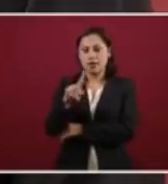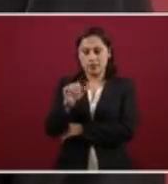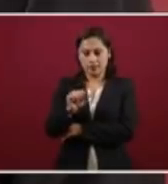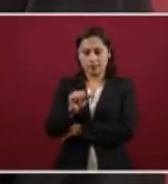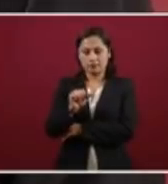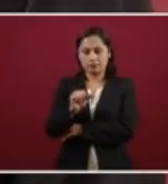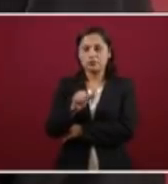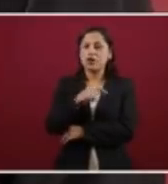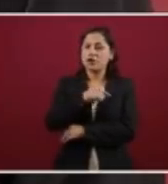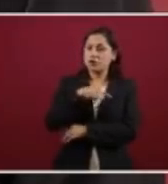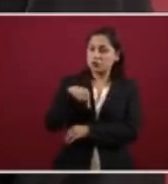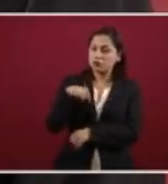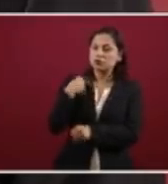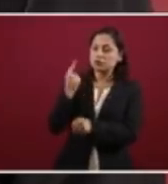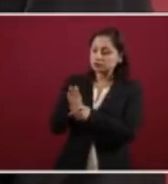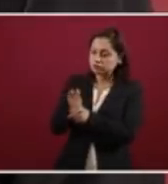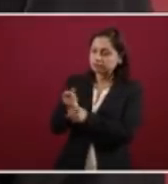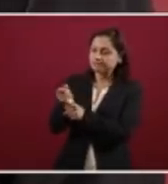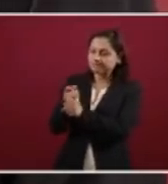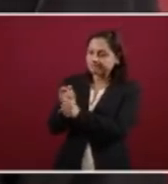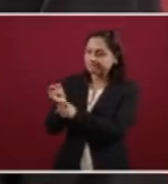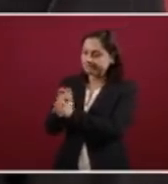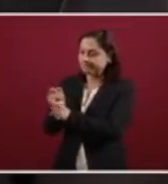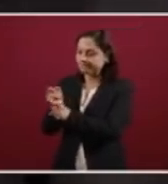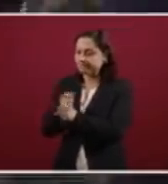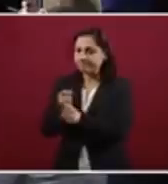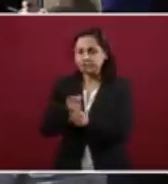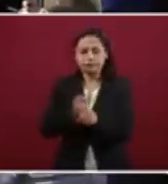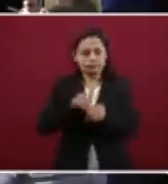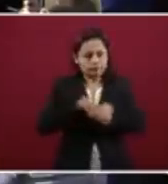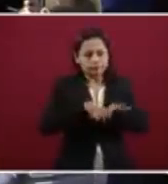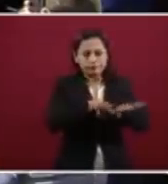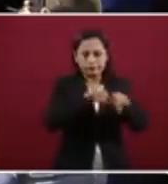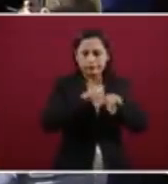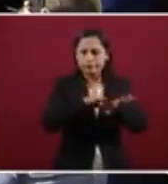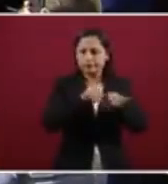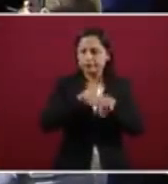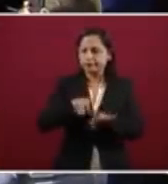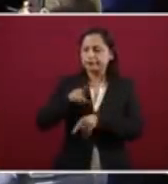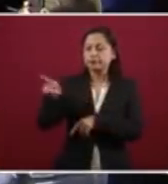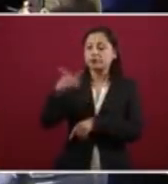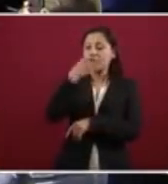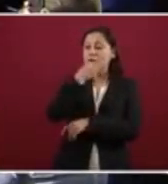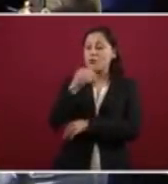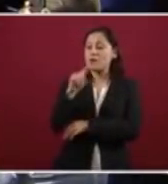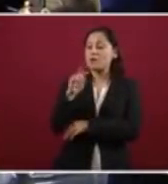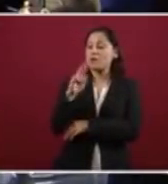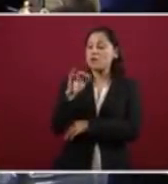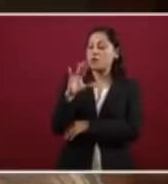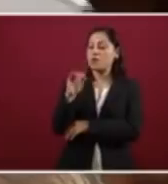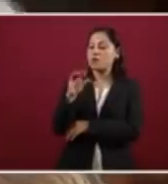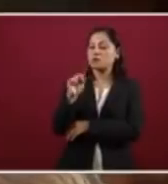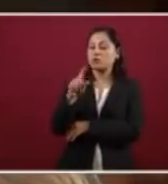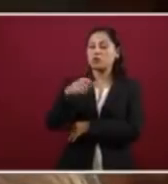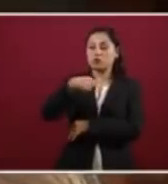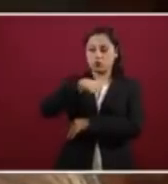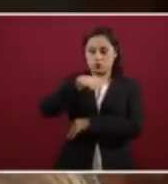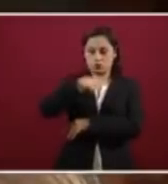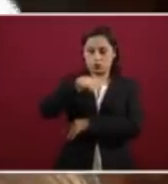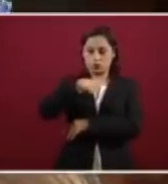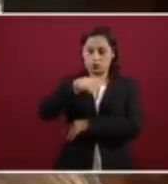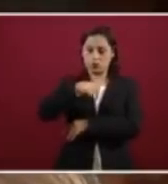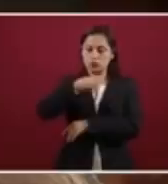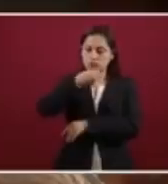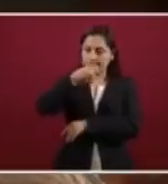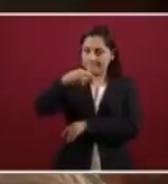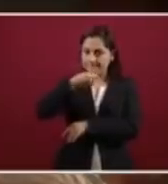Hemos estado informando a través del activista Néstor Troncoso desde hace varios meses, y yo como periodista que se me decía